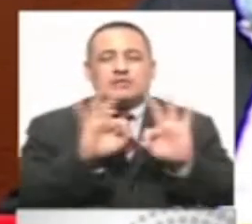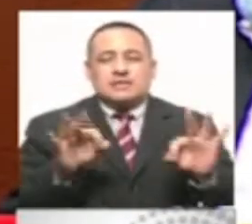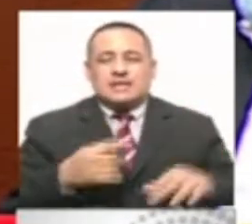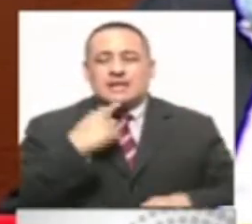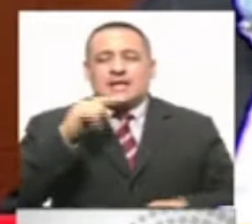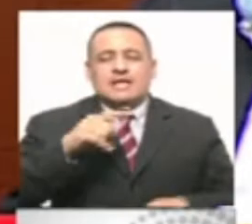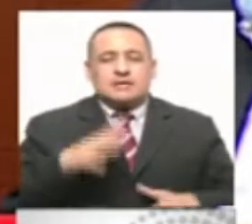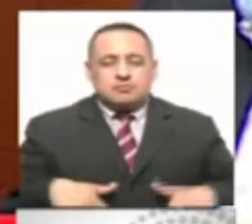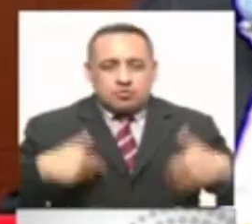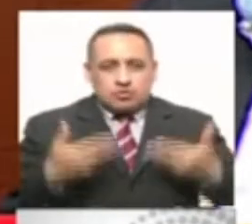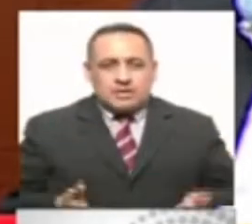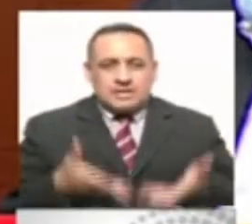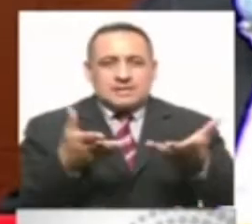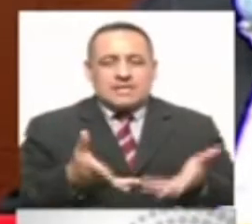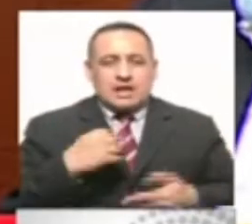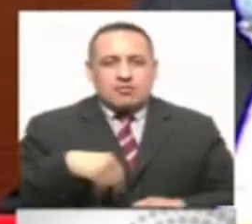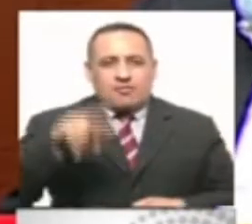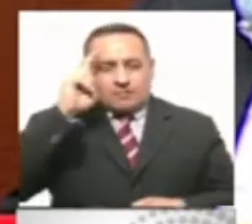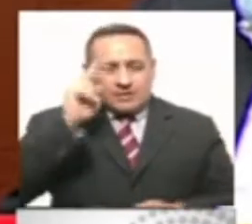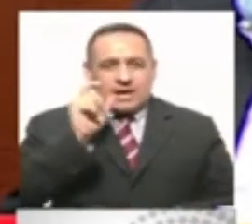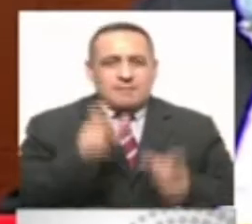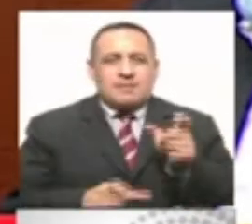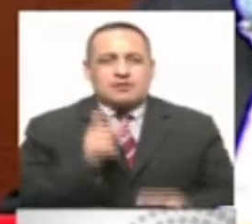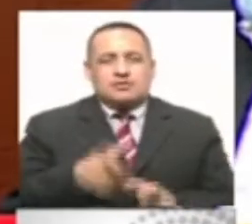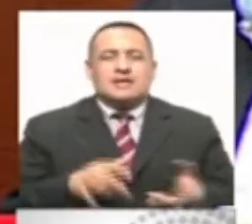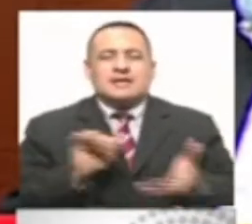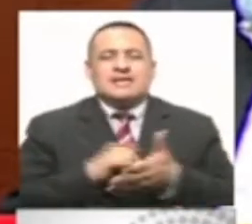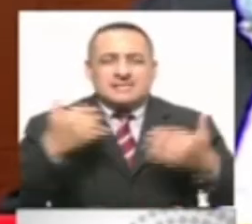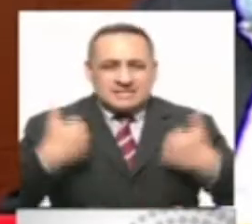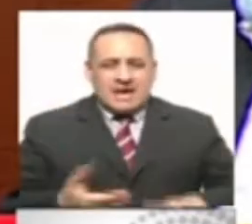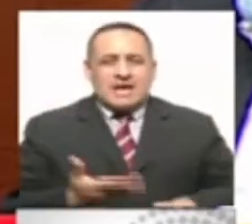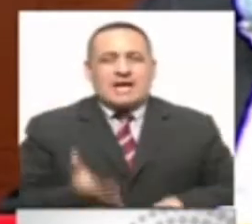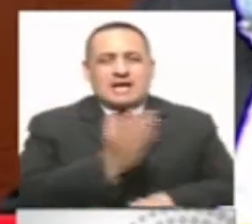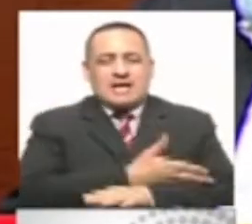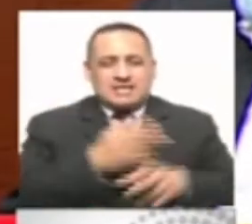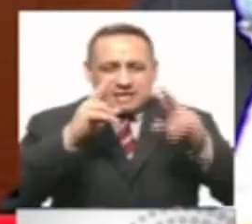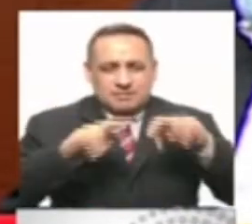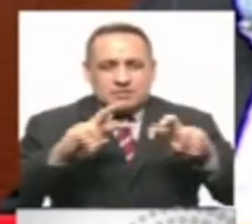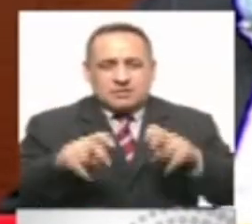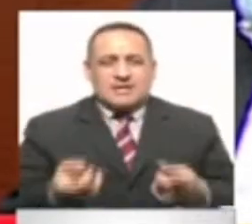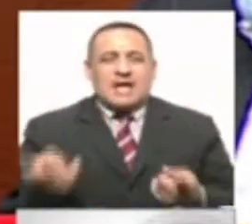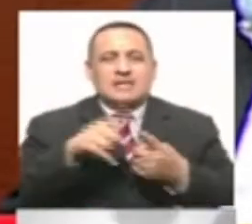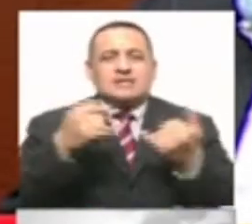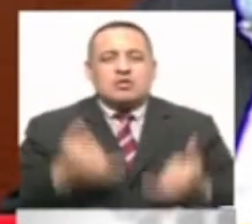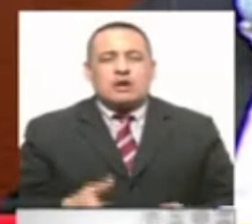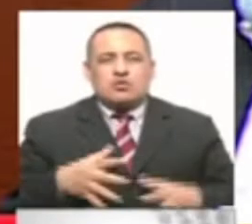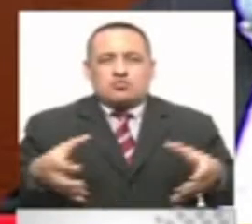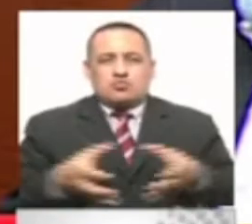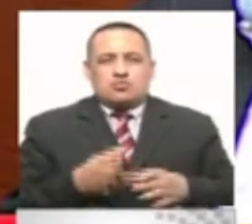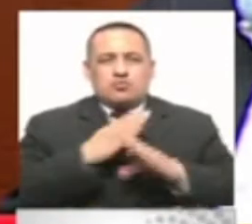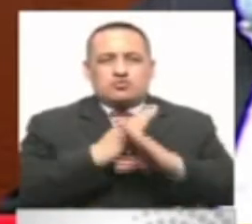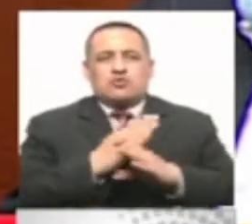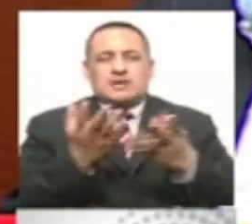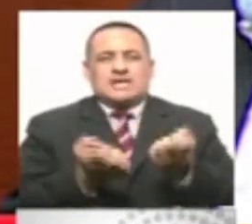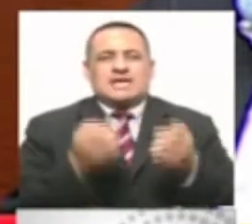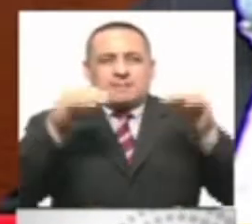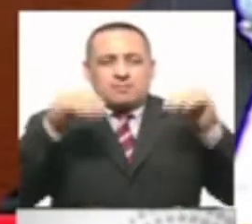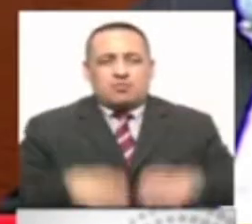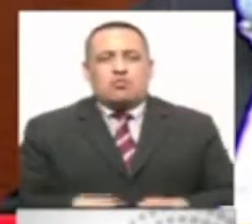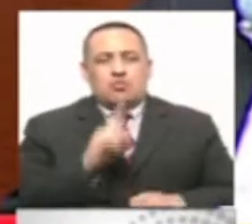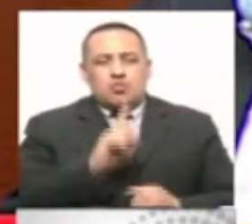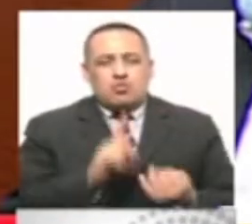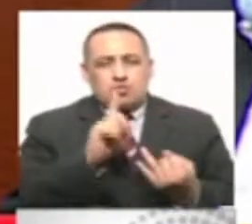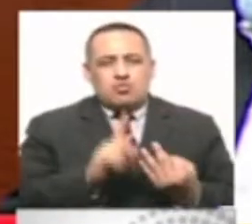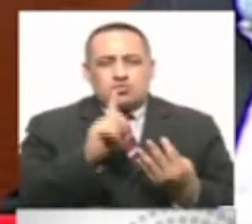es poner en confianza a un personaje que ya ha sido investigado y que en estos momentos la oposición quiere traer abajo uno por